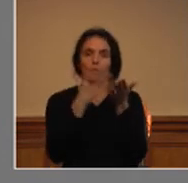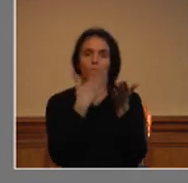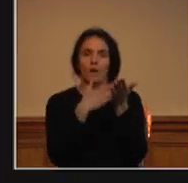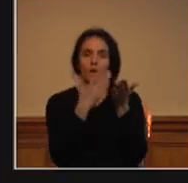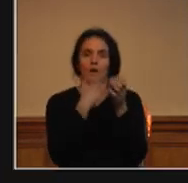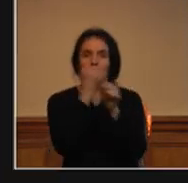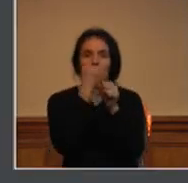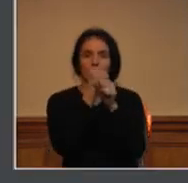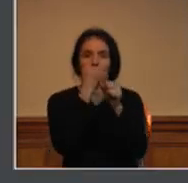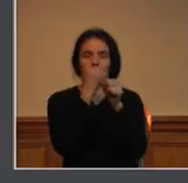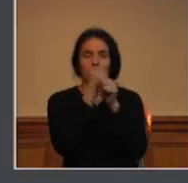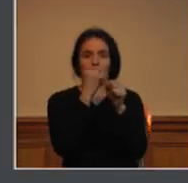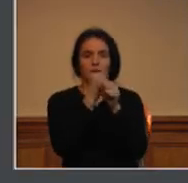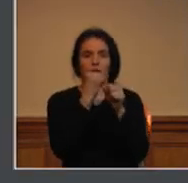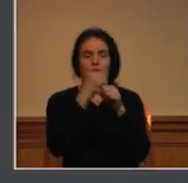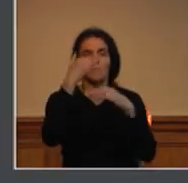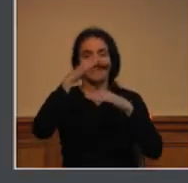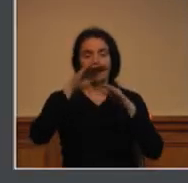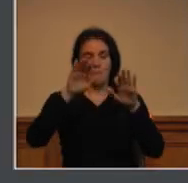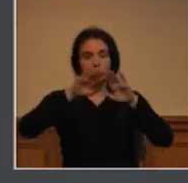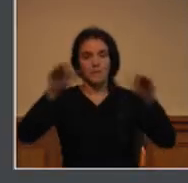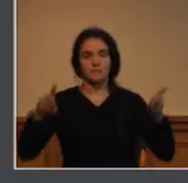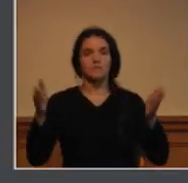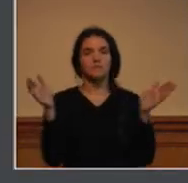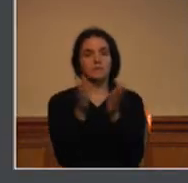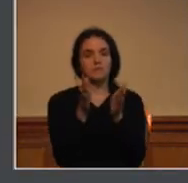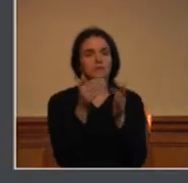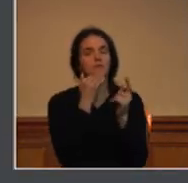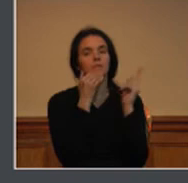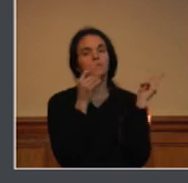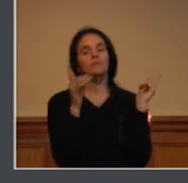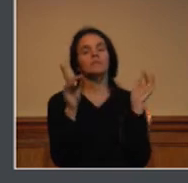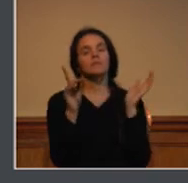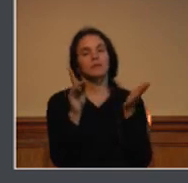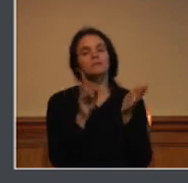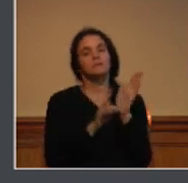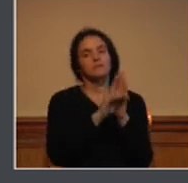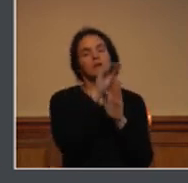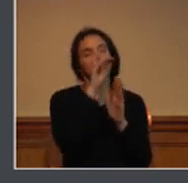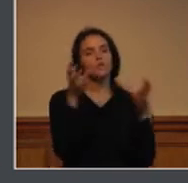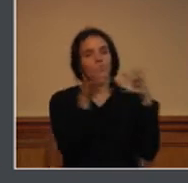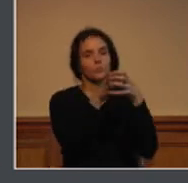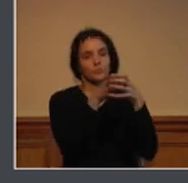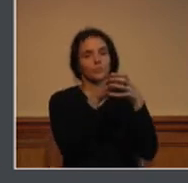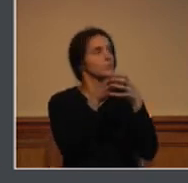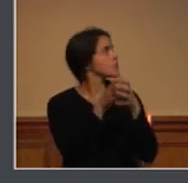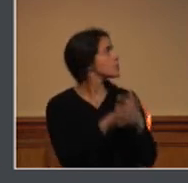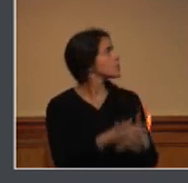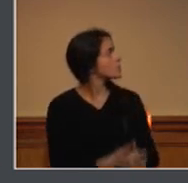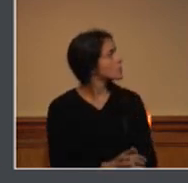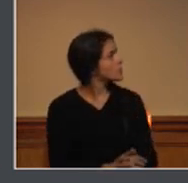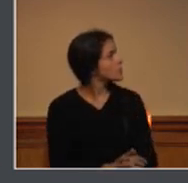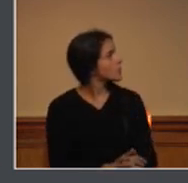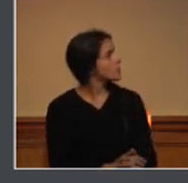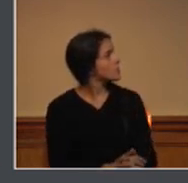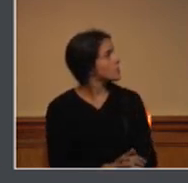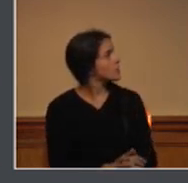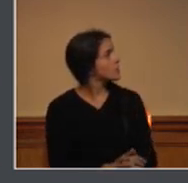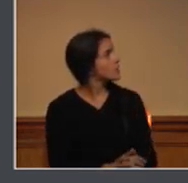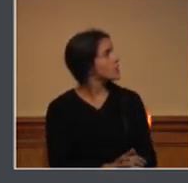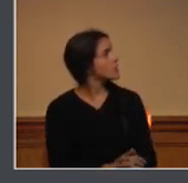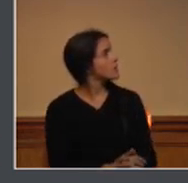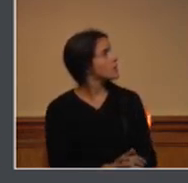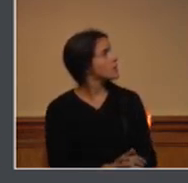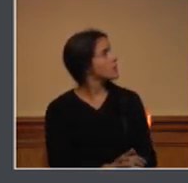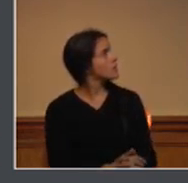mesita, podemos acceder al manual que se desarrolló dentro del equipo. Y es